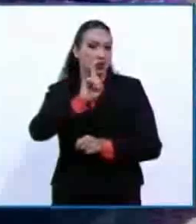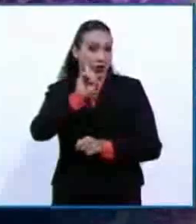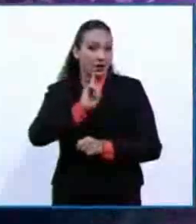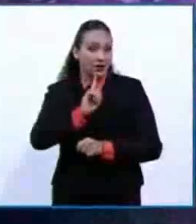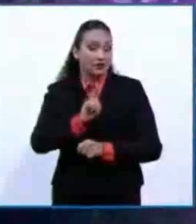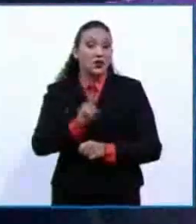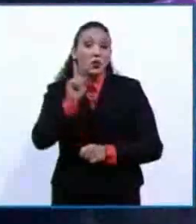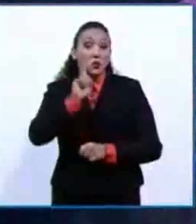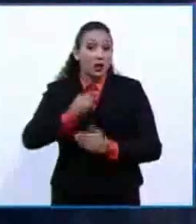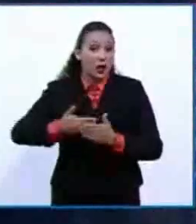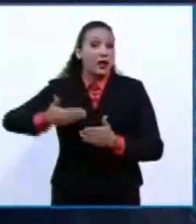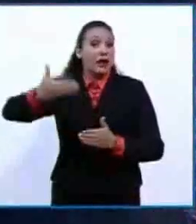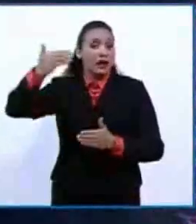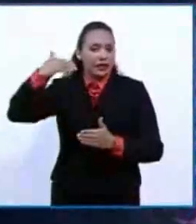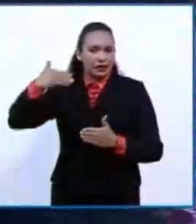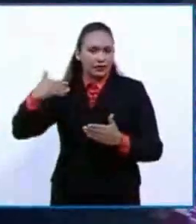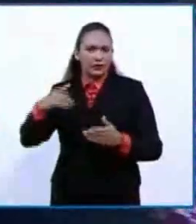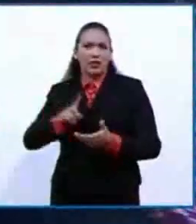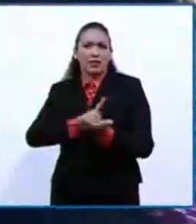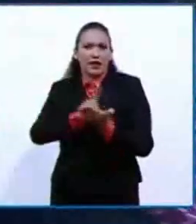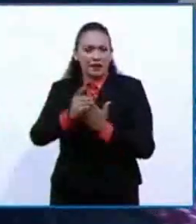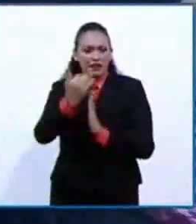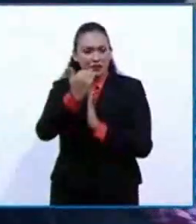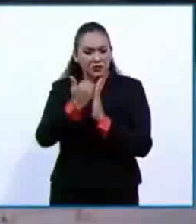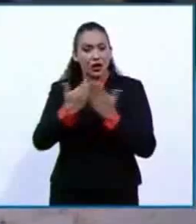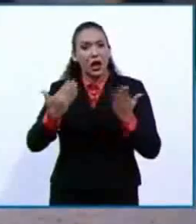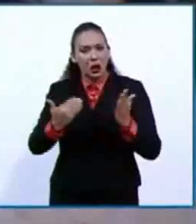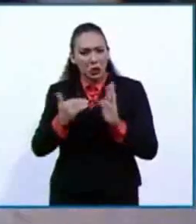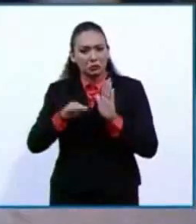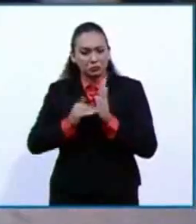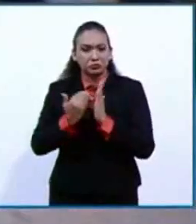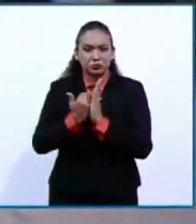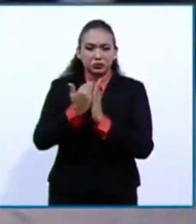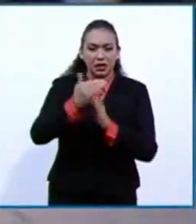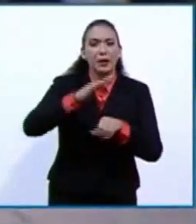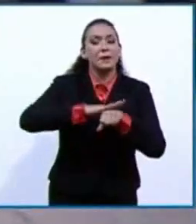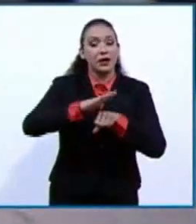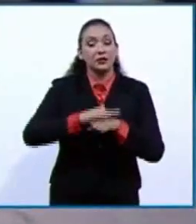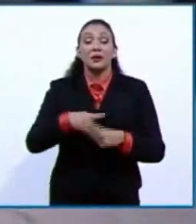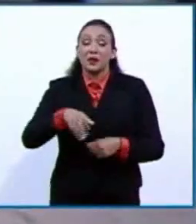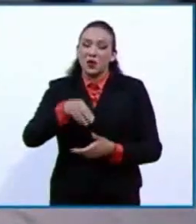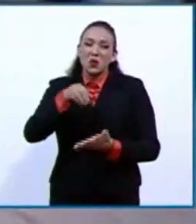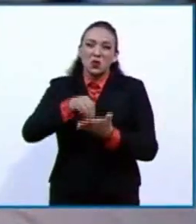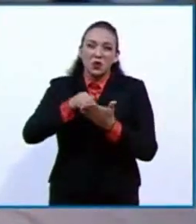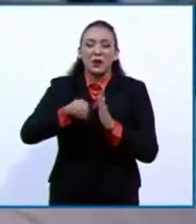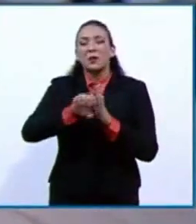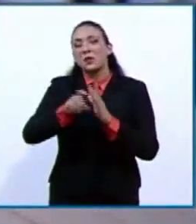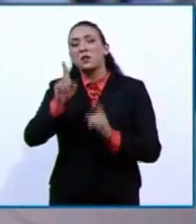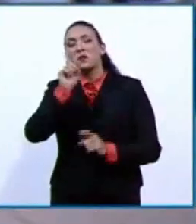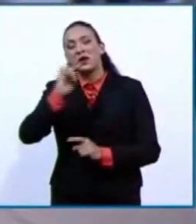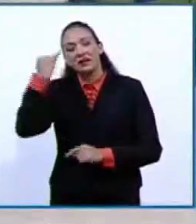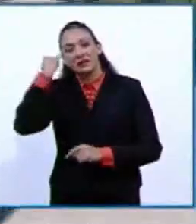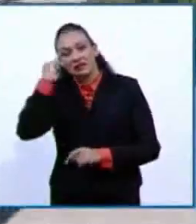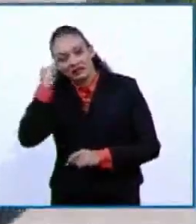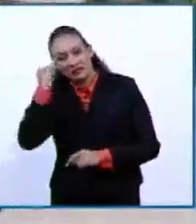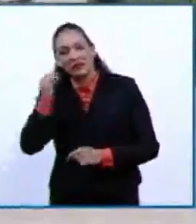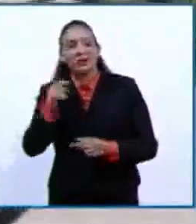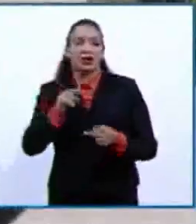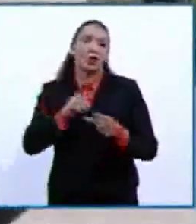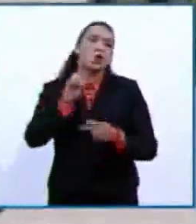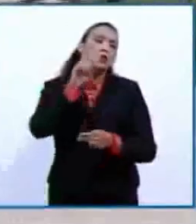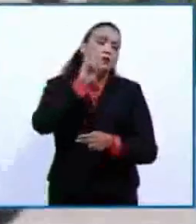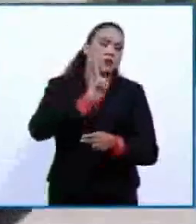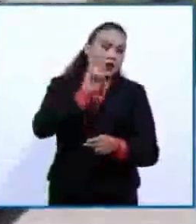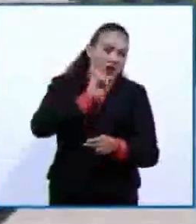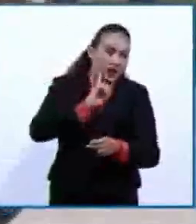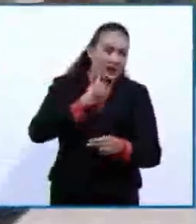aunque precisó existen grupos de mujeres que se mantienen en condiciones de vulnerabilidad, como las mujeres indígenas o las que se